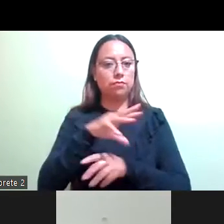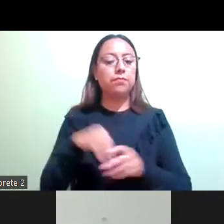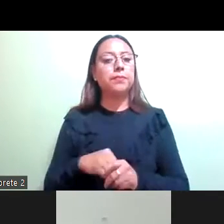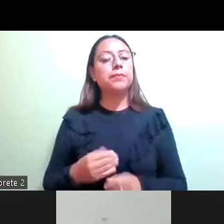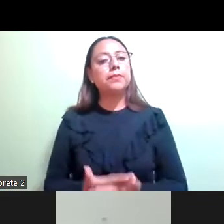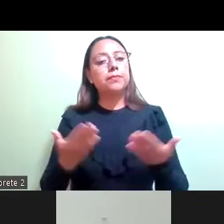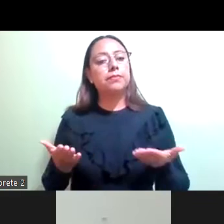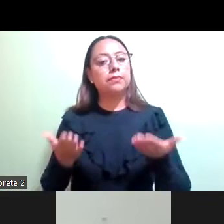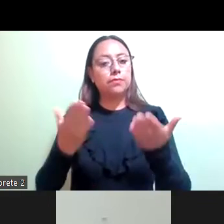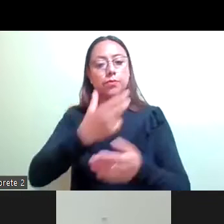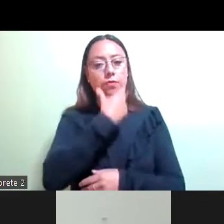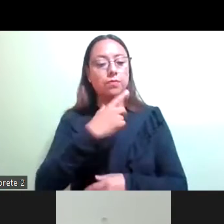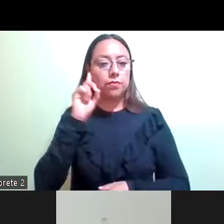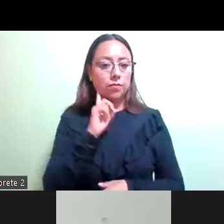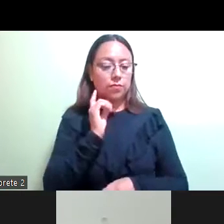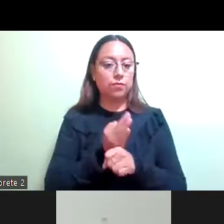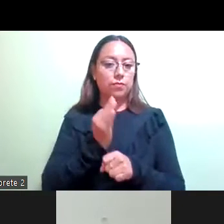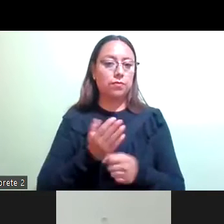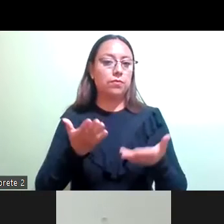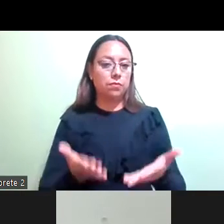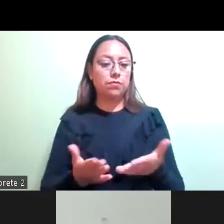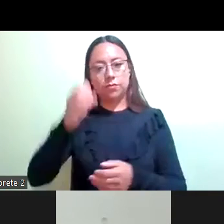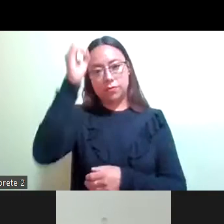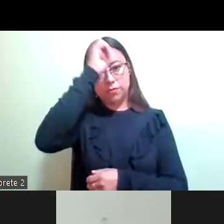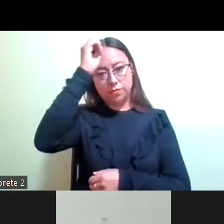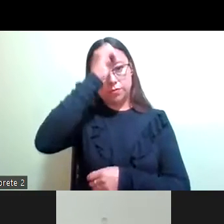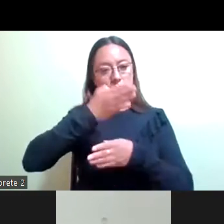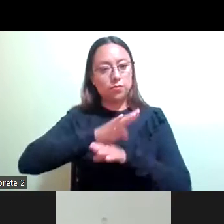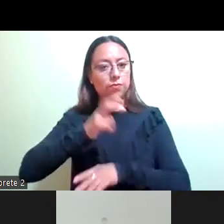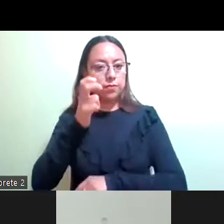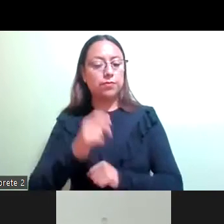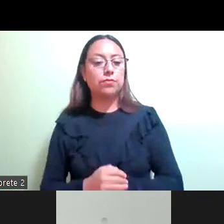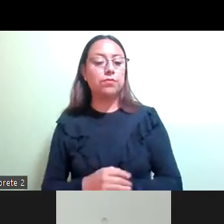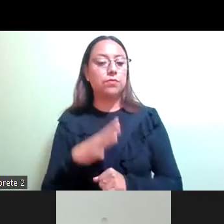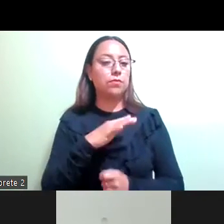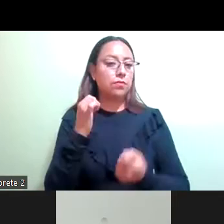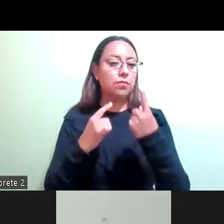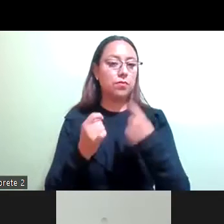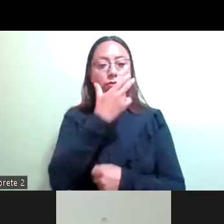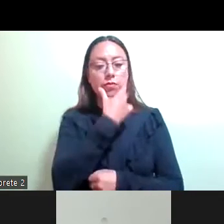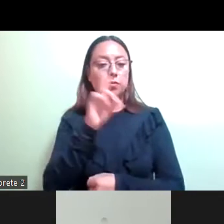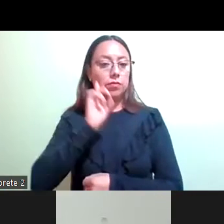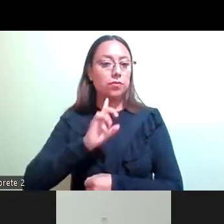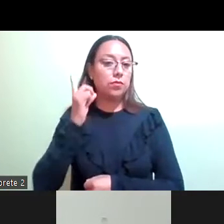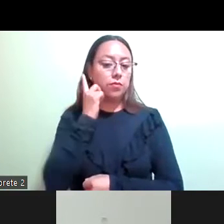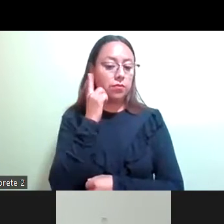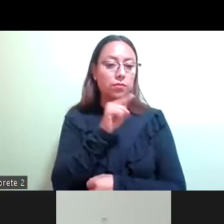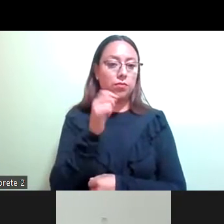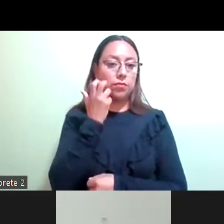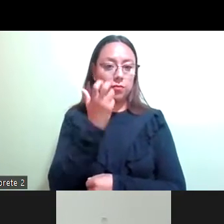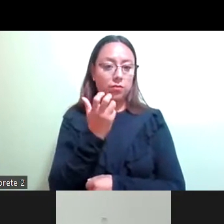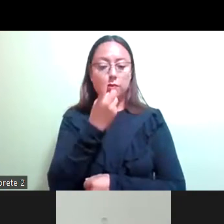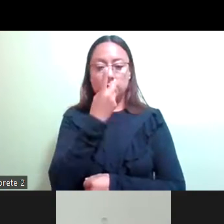de las y los diputados presentes la opinión de referencia. ¿Alguna o algún diputado desea hacer uso de la voz?